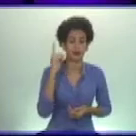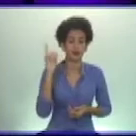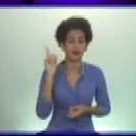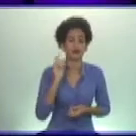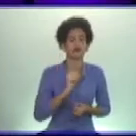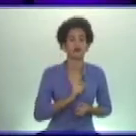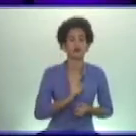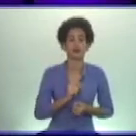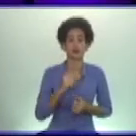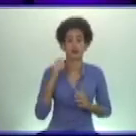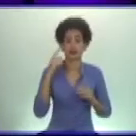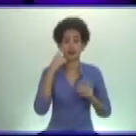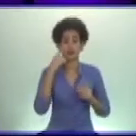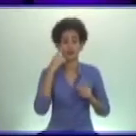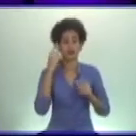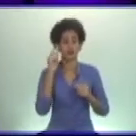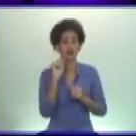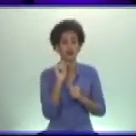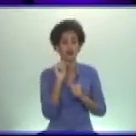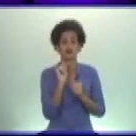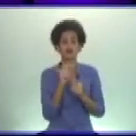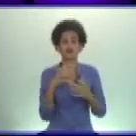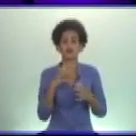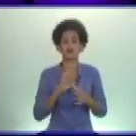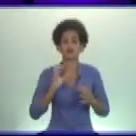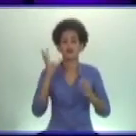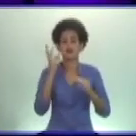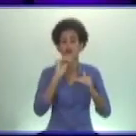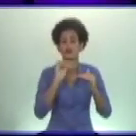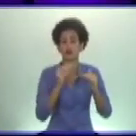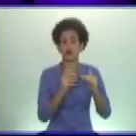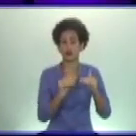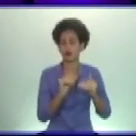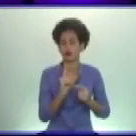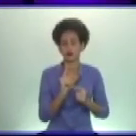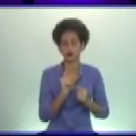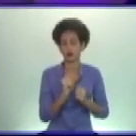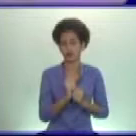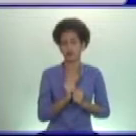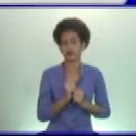fraccionarias. Entonces, vamos a proponerle el siguiente ejercicio.